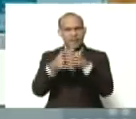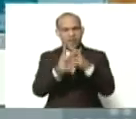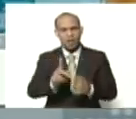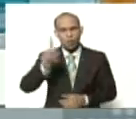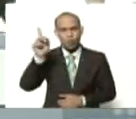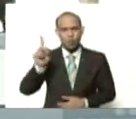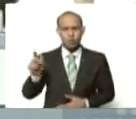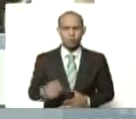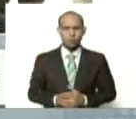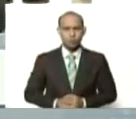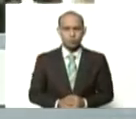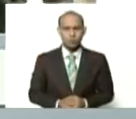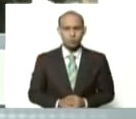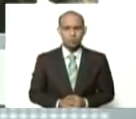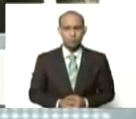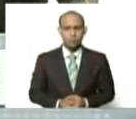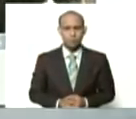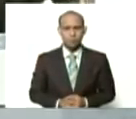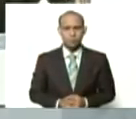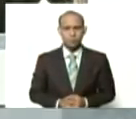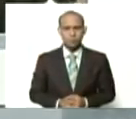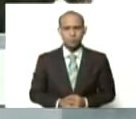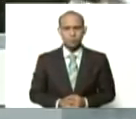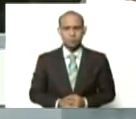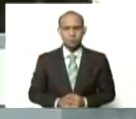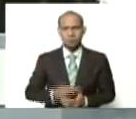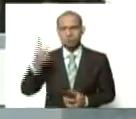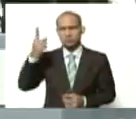Unidos. Un ataque